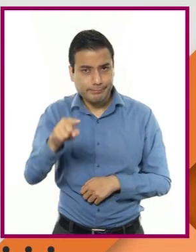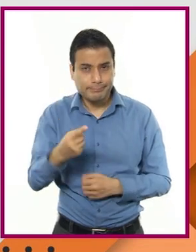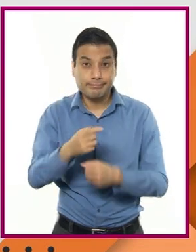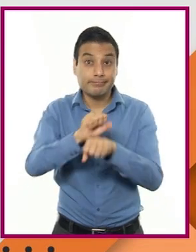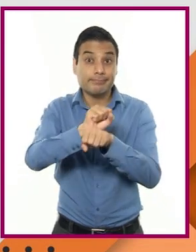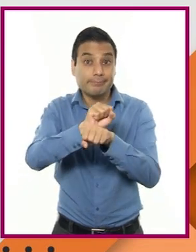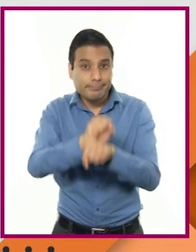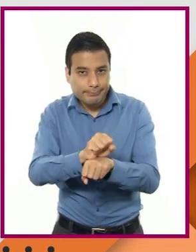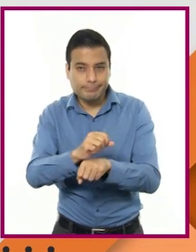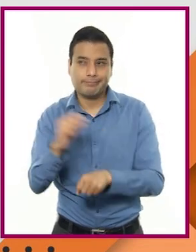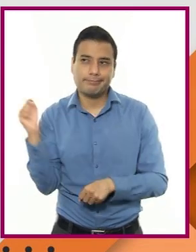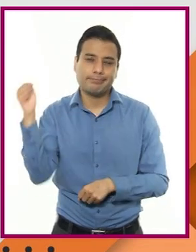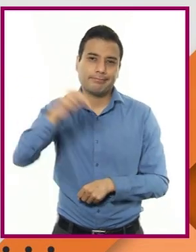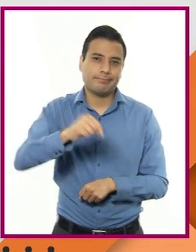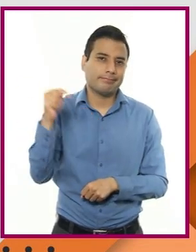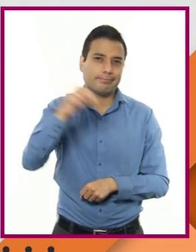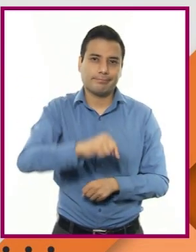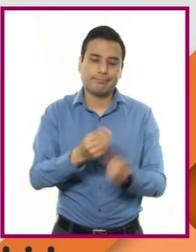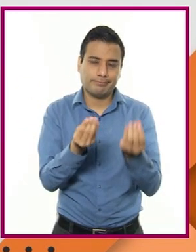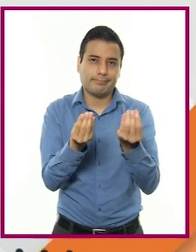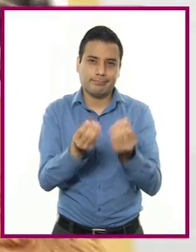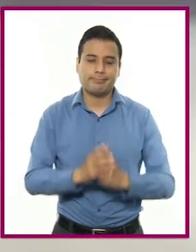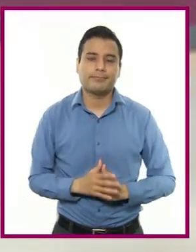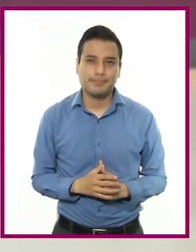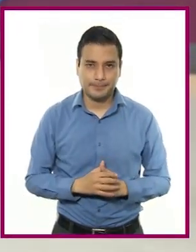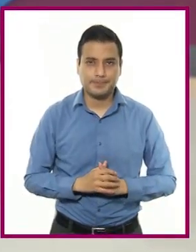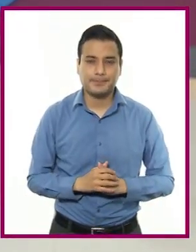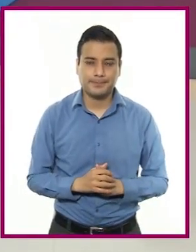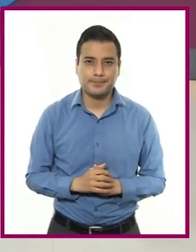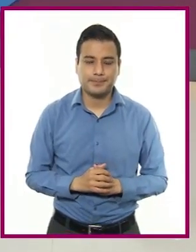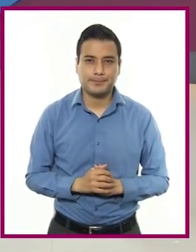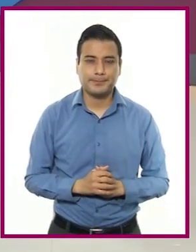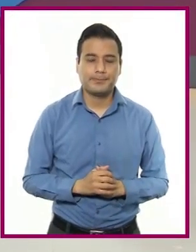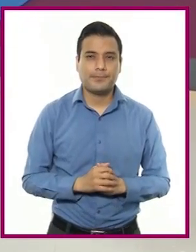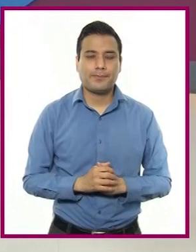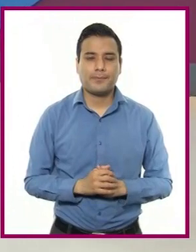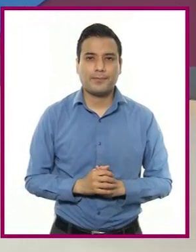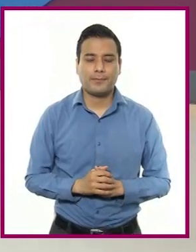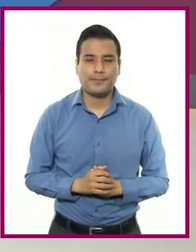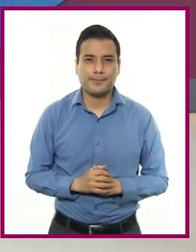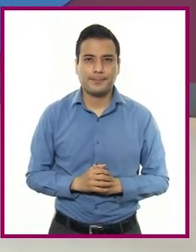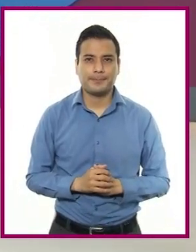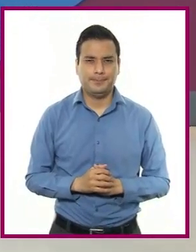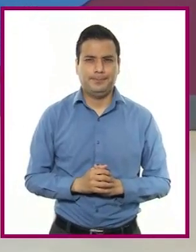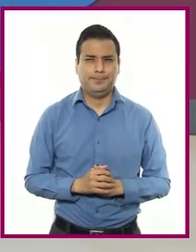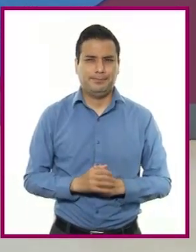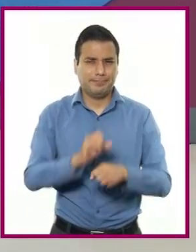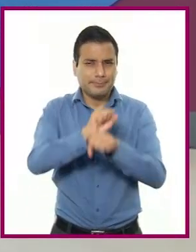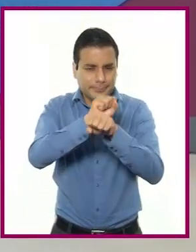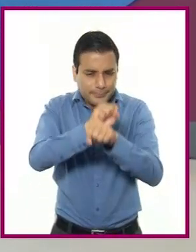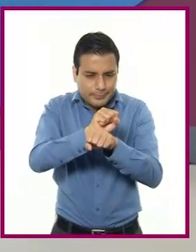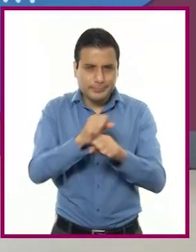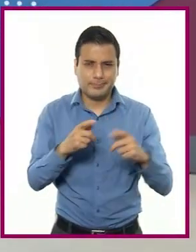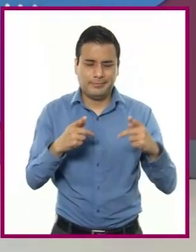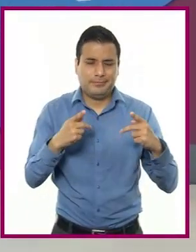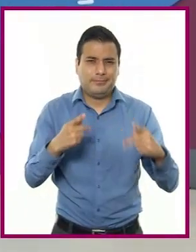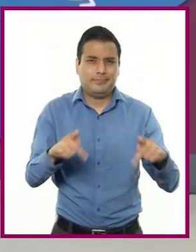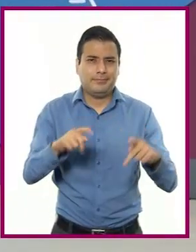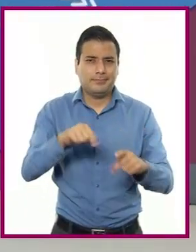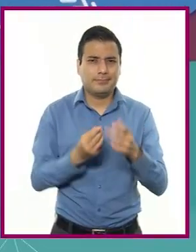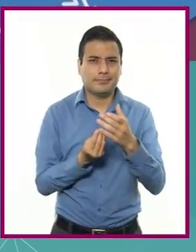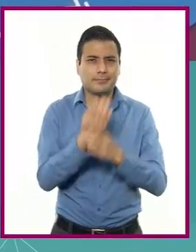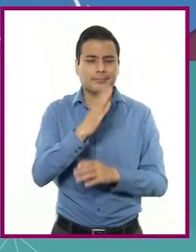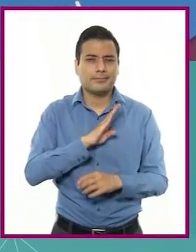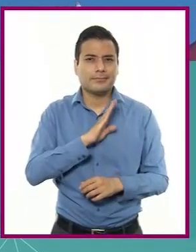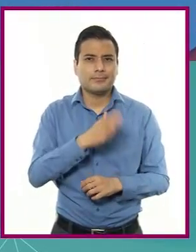del sistema comercial esclavista. Uno de los motivos que impulsaron el comercio esclavista en la Nueva España